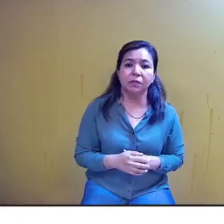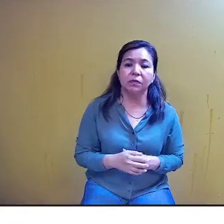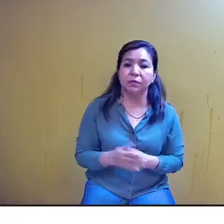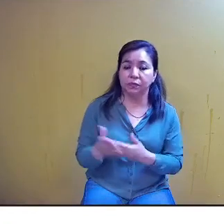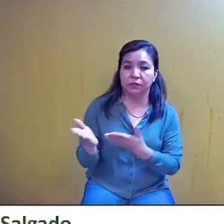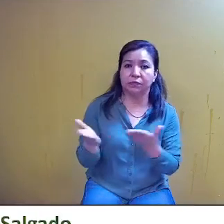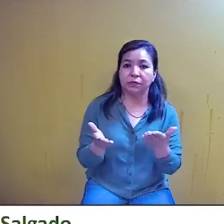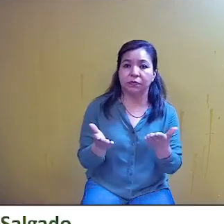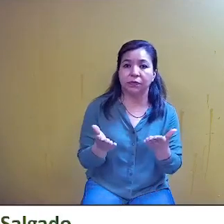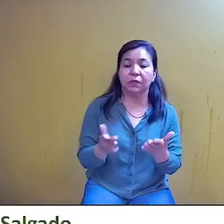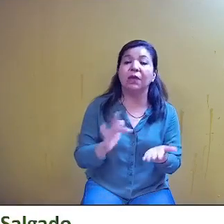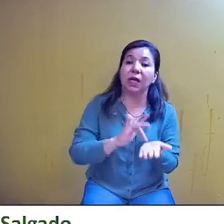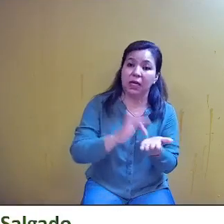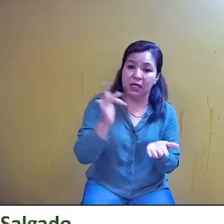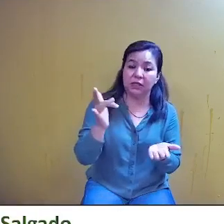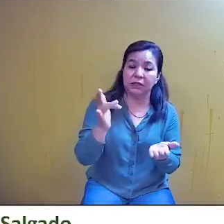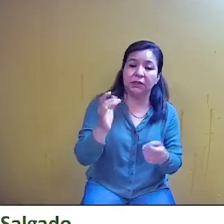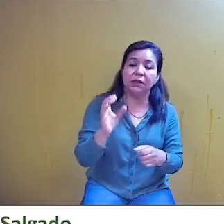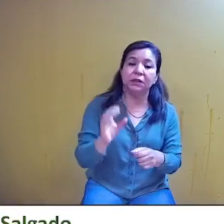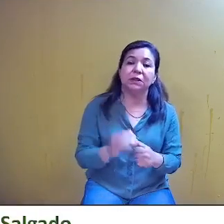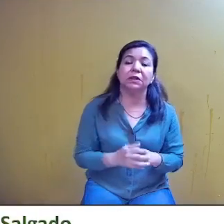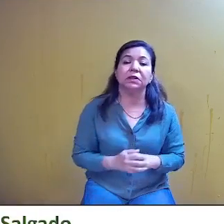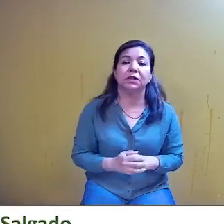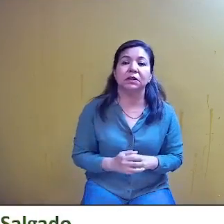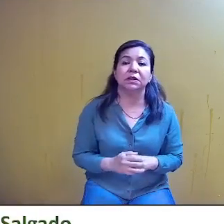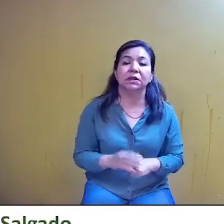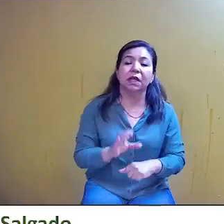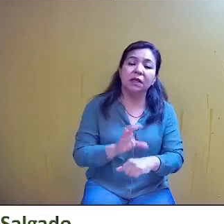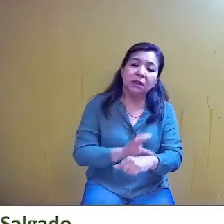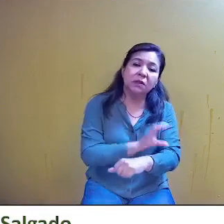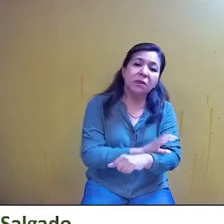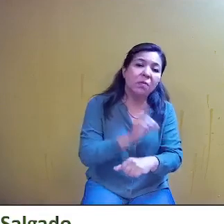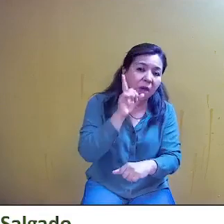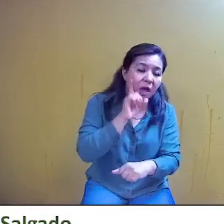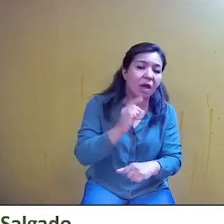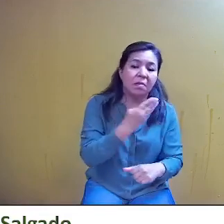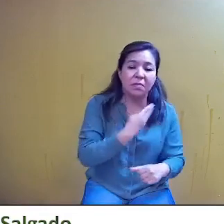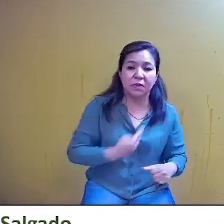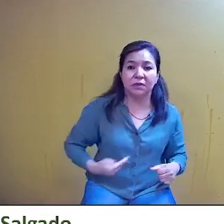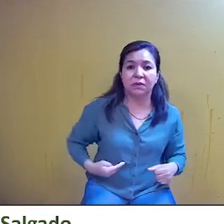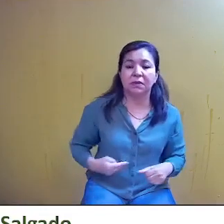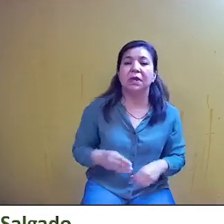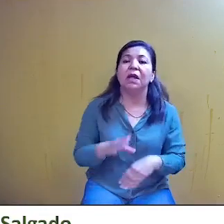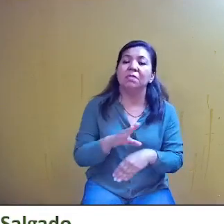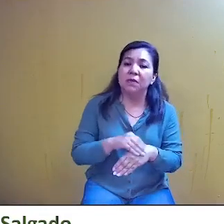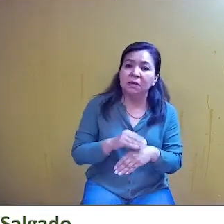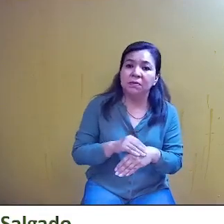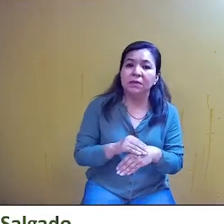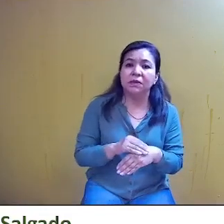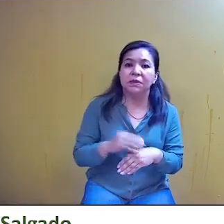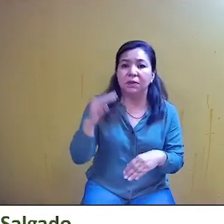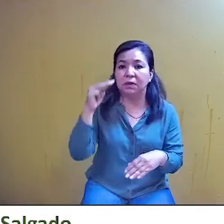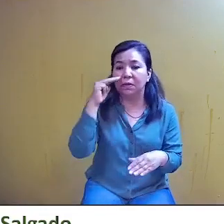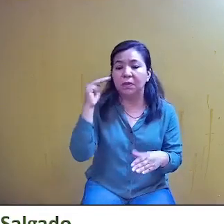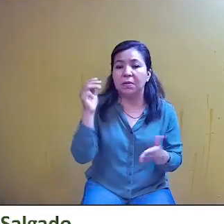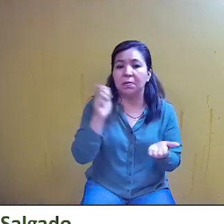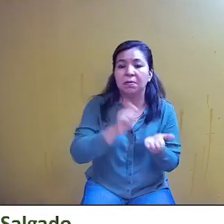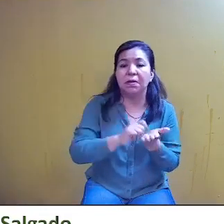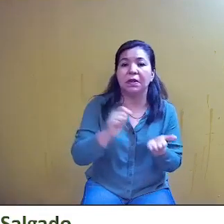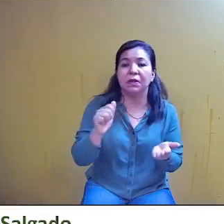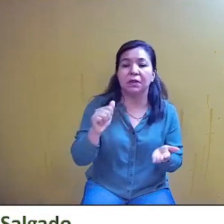Bueno, muchas gracias, compañera presidenta. Con la venia de mi compañera magistrada,